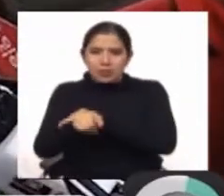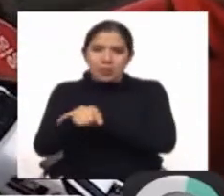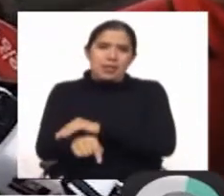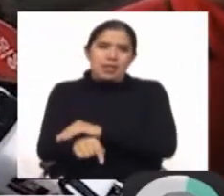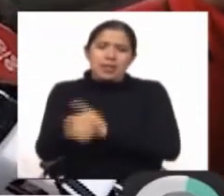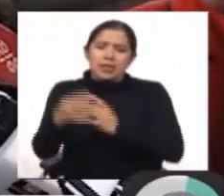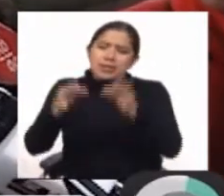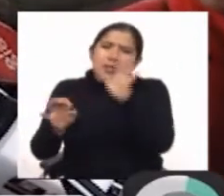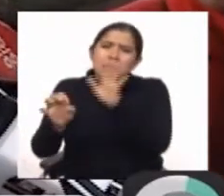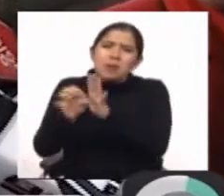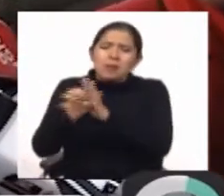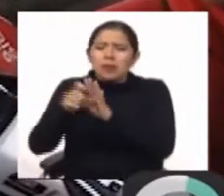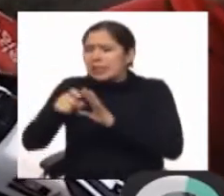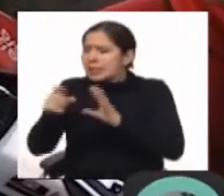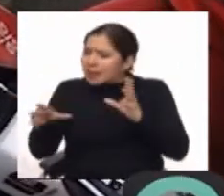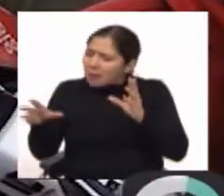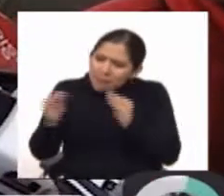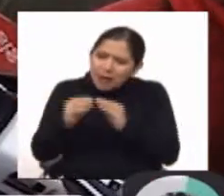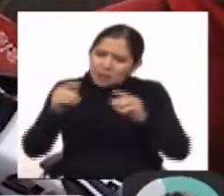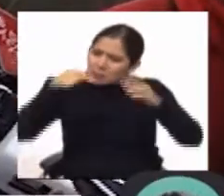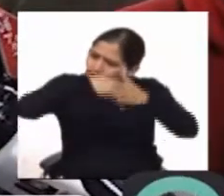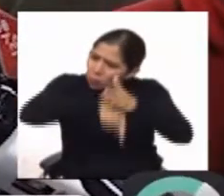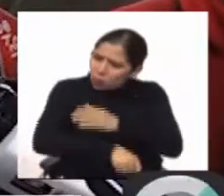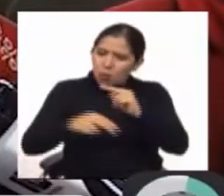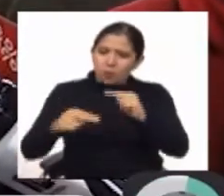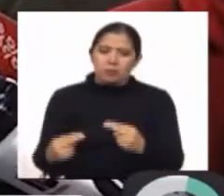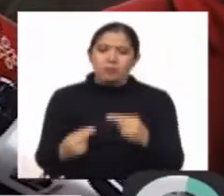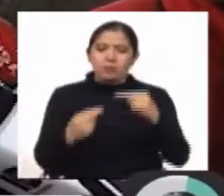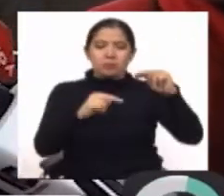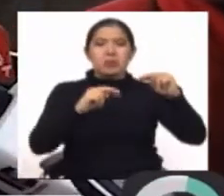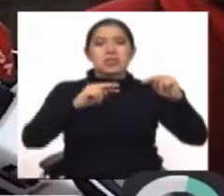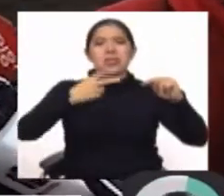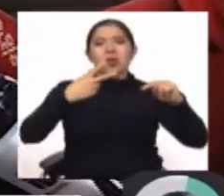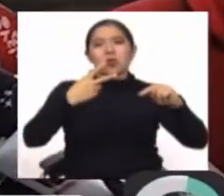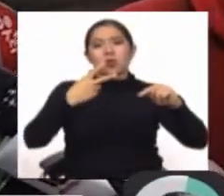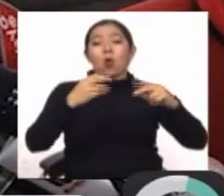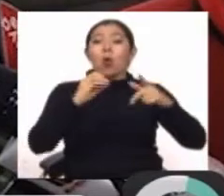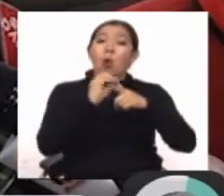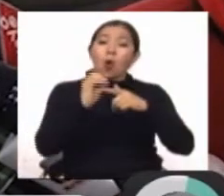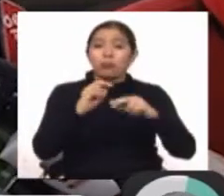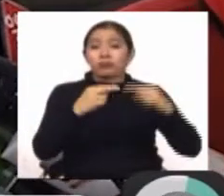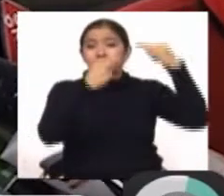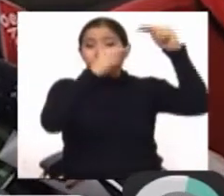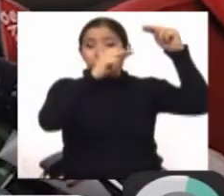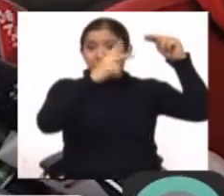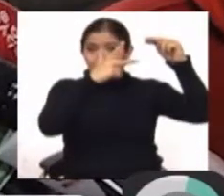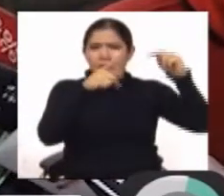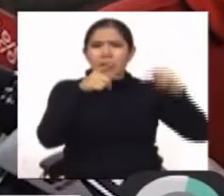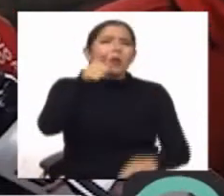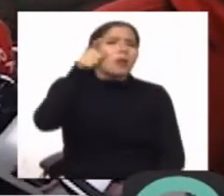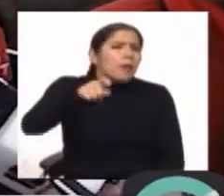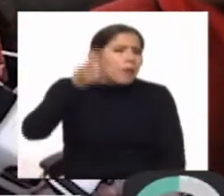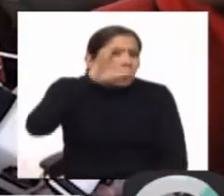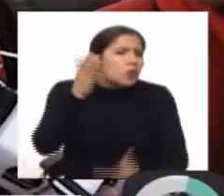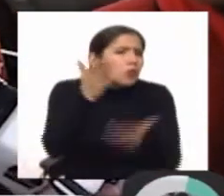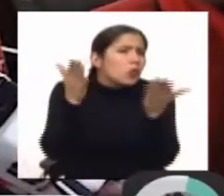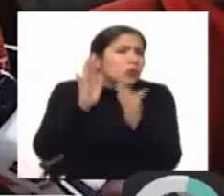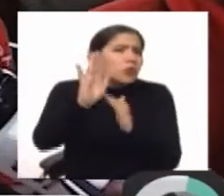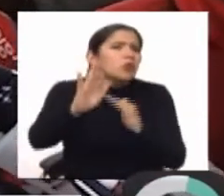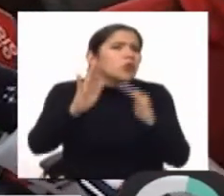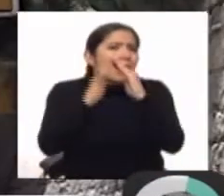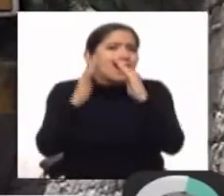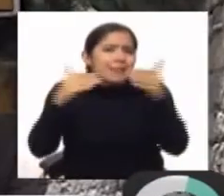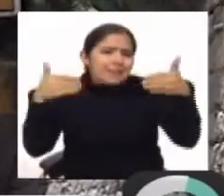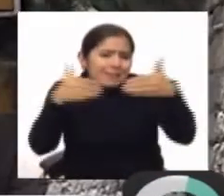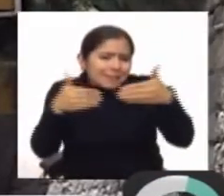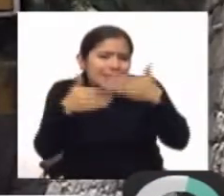más compleja a segundo nivel o tercer nivel. Las personas deben buscar el centro de salud que está ubicado cerca a su casa o su barrio o su zona. Ahí deben